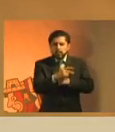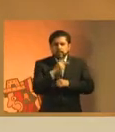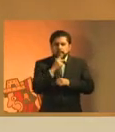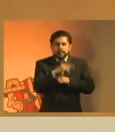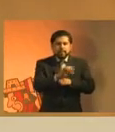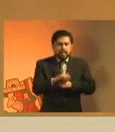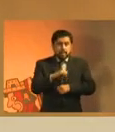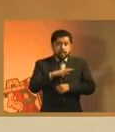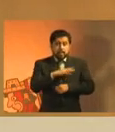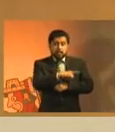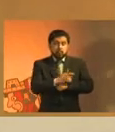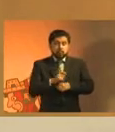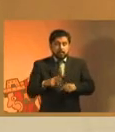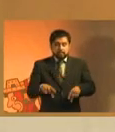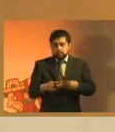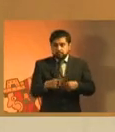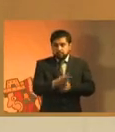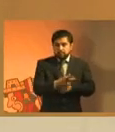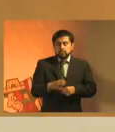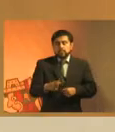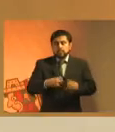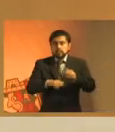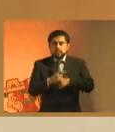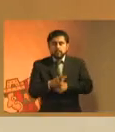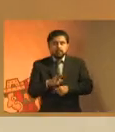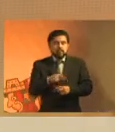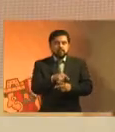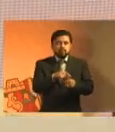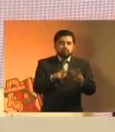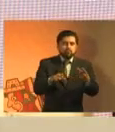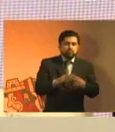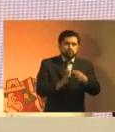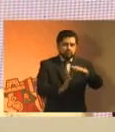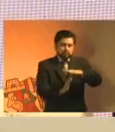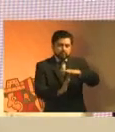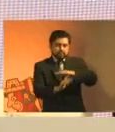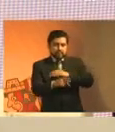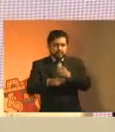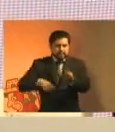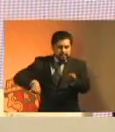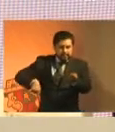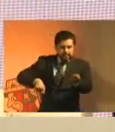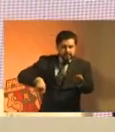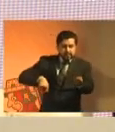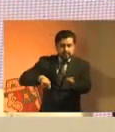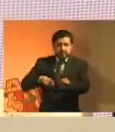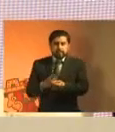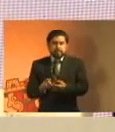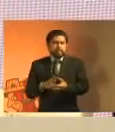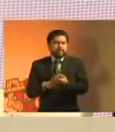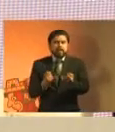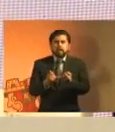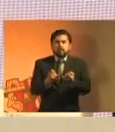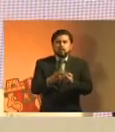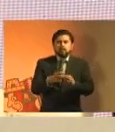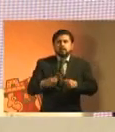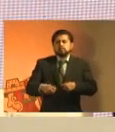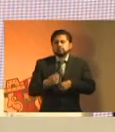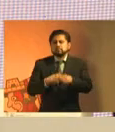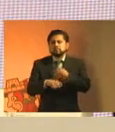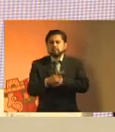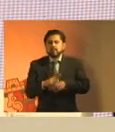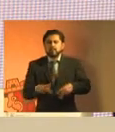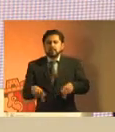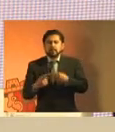una tienda es una ferretería y un pequeño billar con dos mesas de billar al lado podría uno decir que con una ferretería y un billar